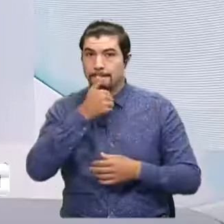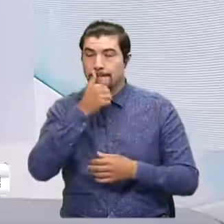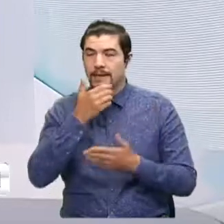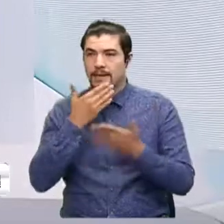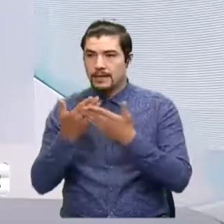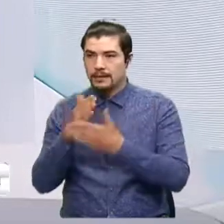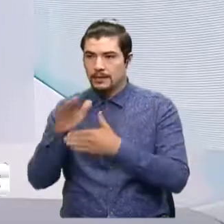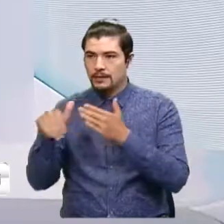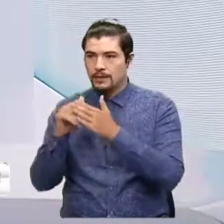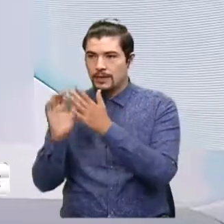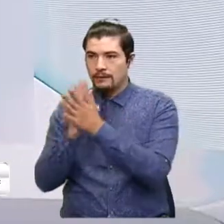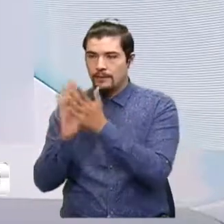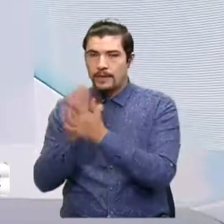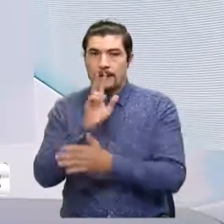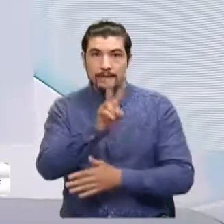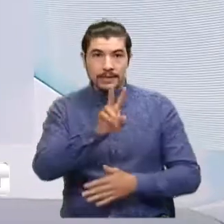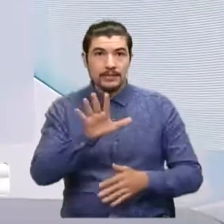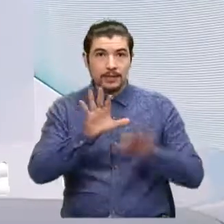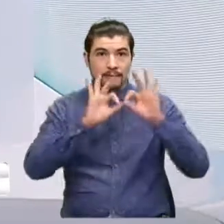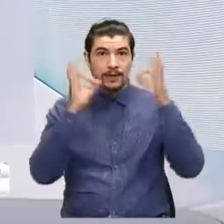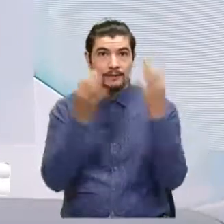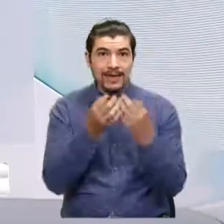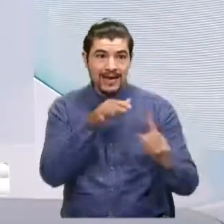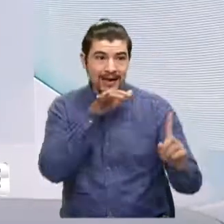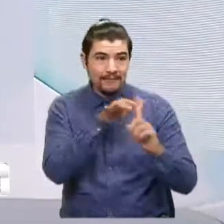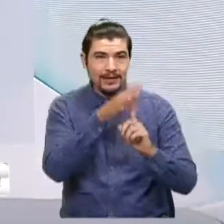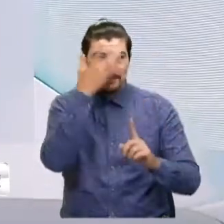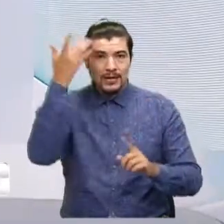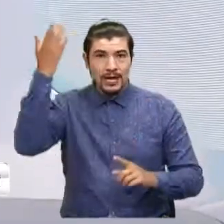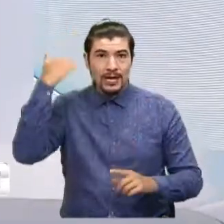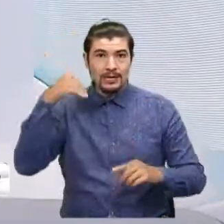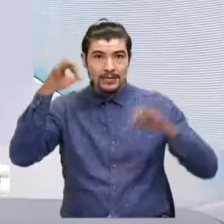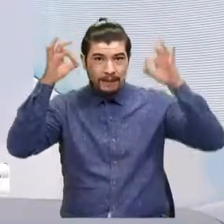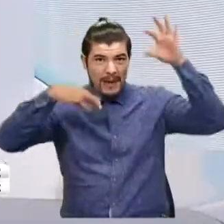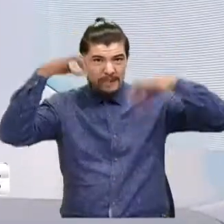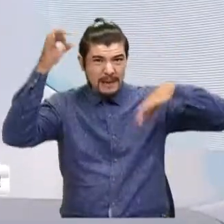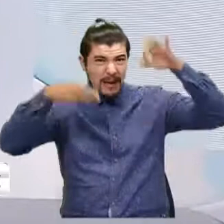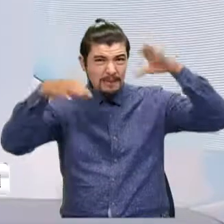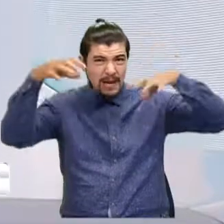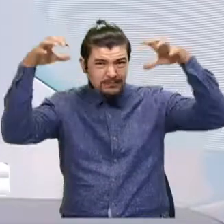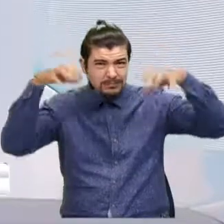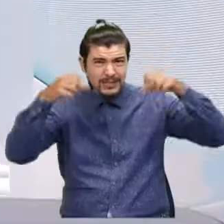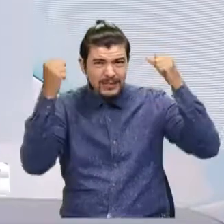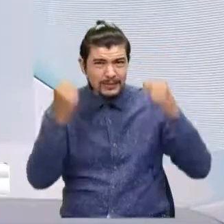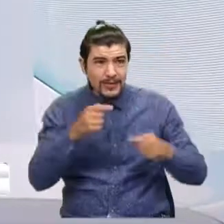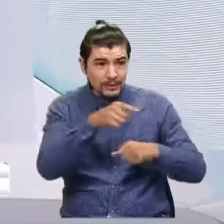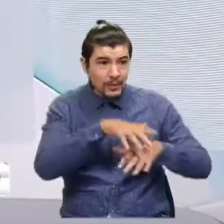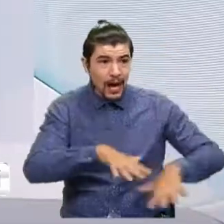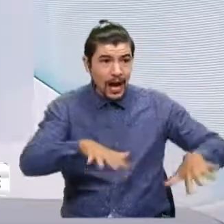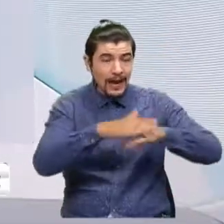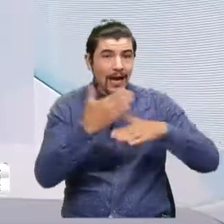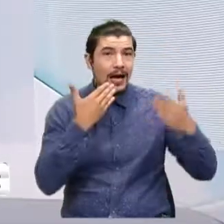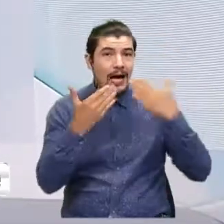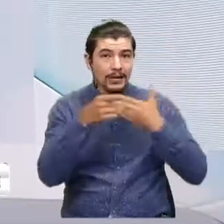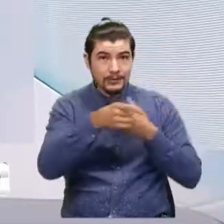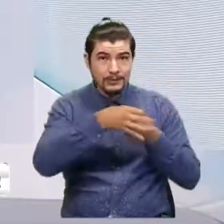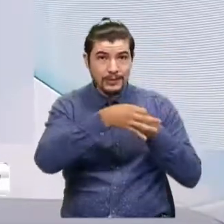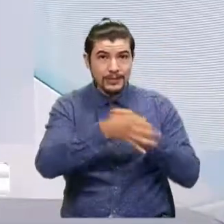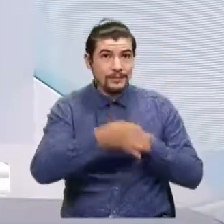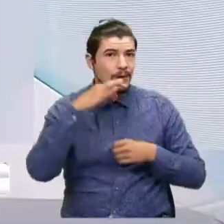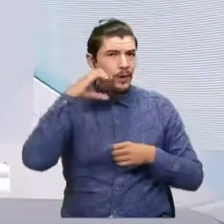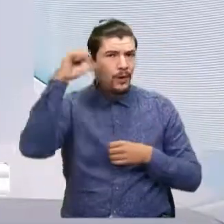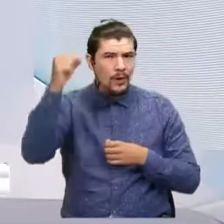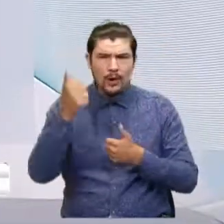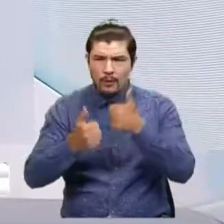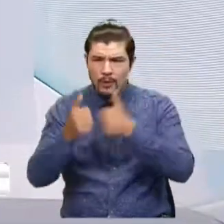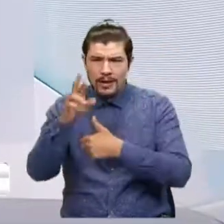y un total de 25 familias se vieron afectadas tras la granizada que se registró en zona rural del municipio de ocaña cual es el reporte de pérdidas de